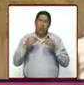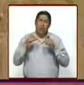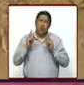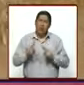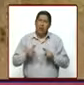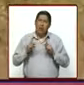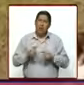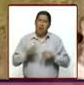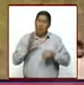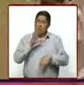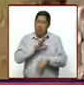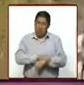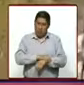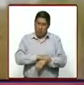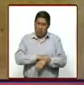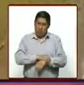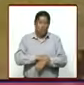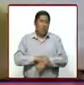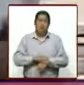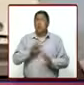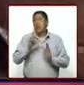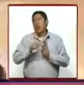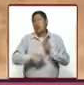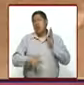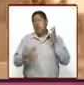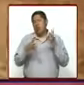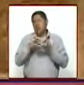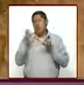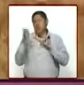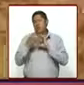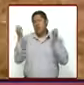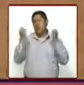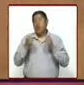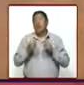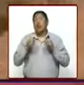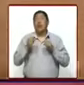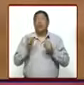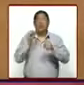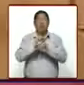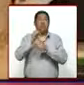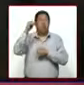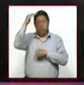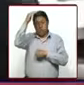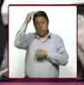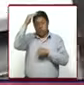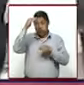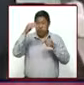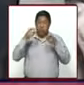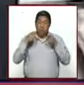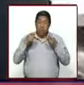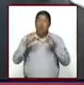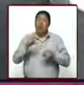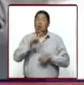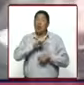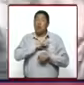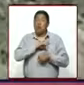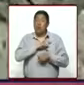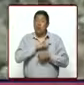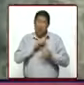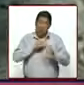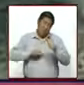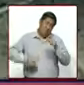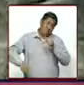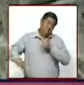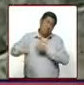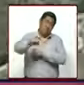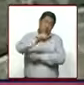pobladores también detenidos tras la violencia. Los movilizados están en los cerros, como usted puede apreciar en imágenes. La policía intentó cercarlos,